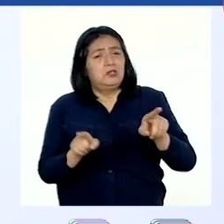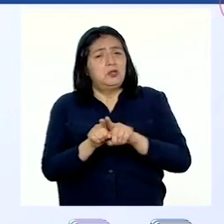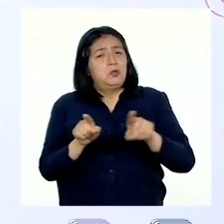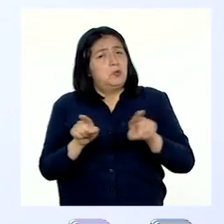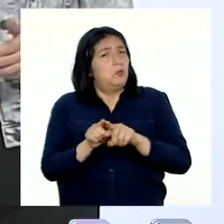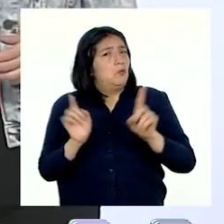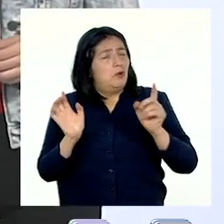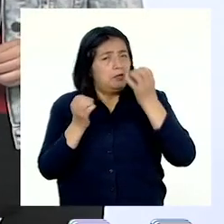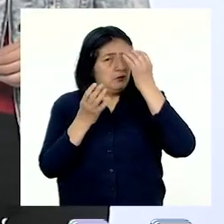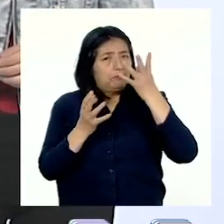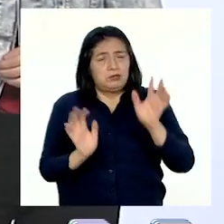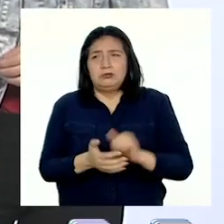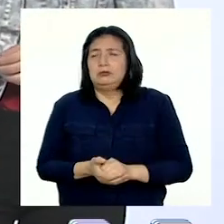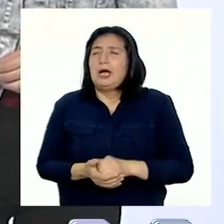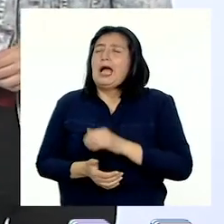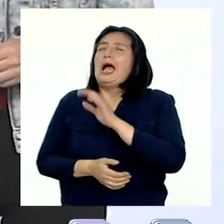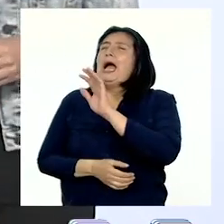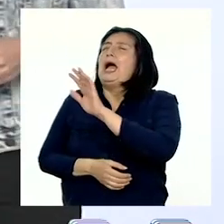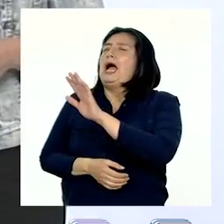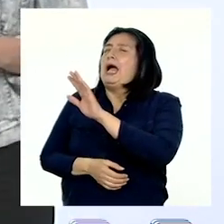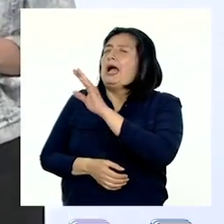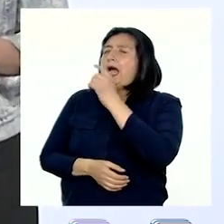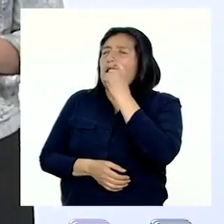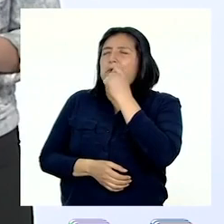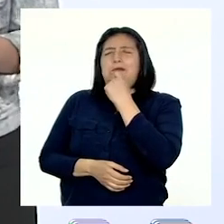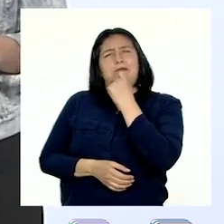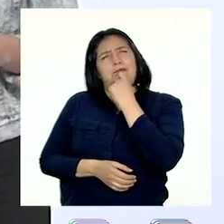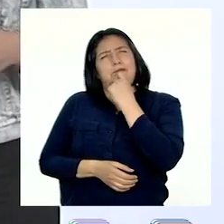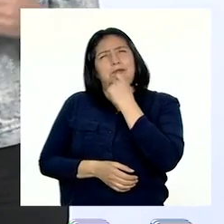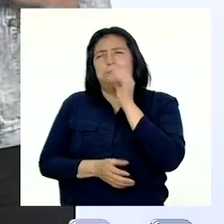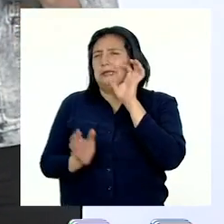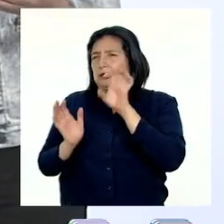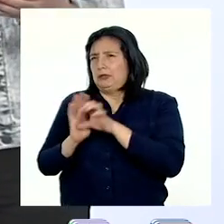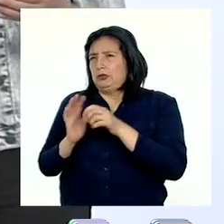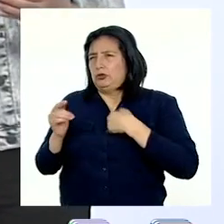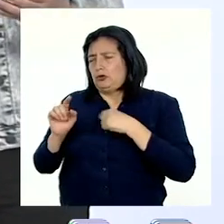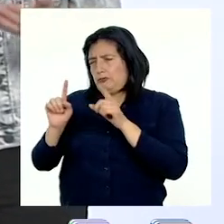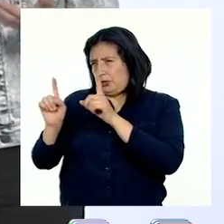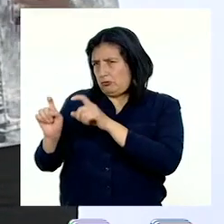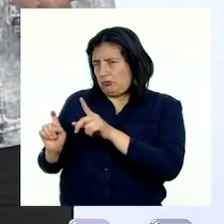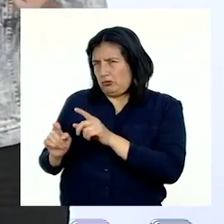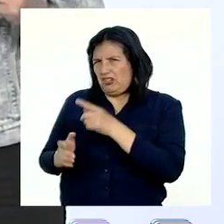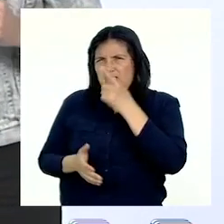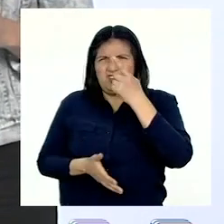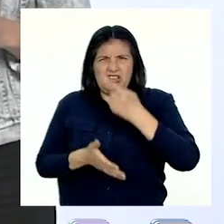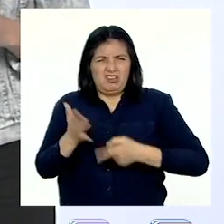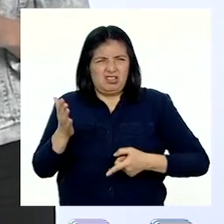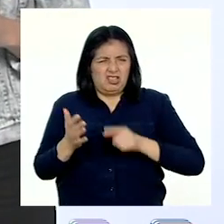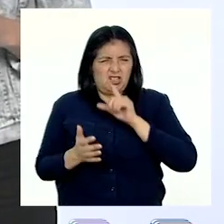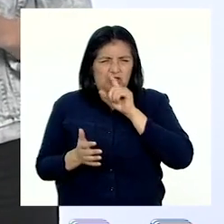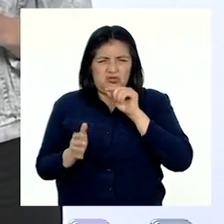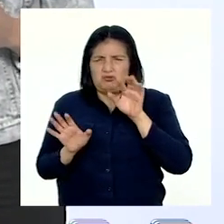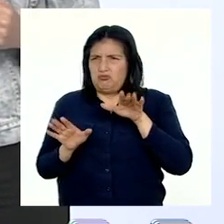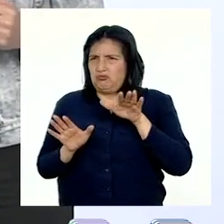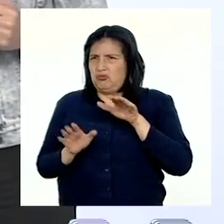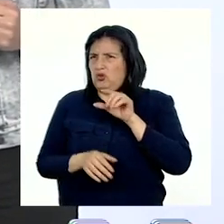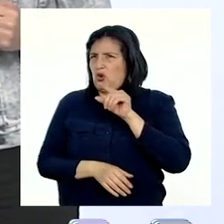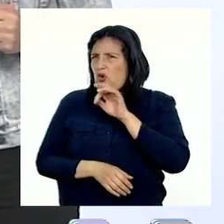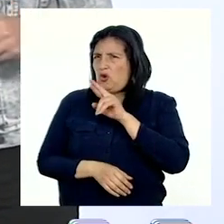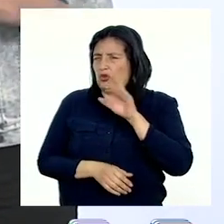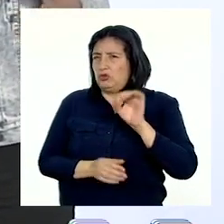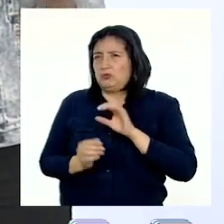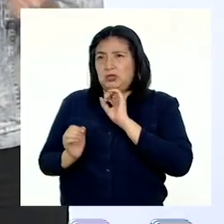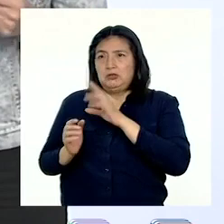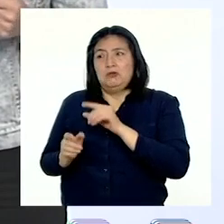mismo contenido. Ajá, a ver si entendí. Si por ejemplo yo pregunto, ¿qué es un gorrión? Se puede